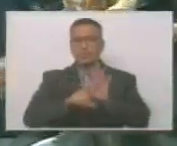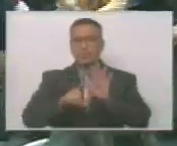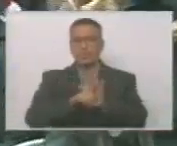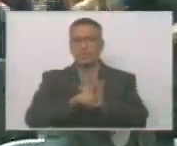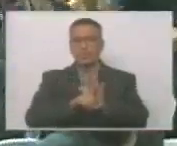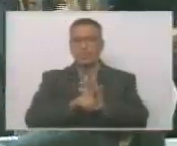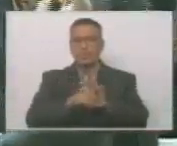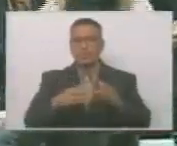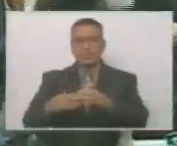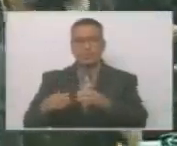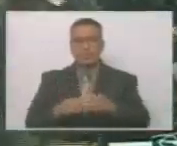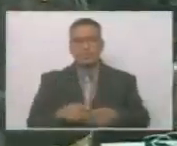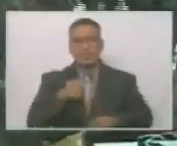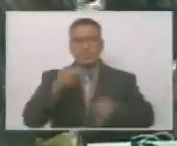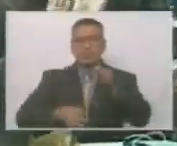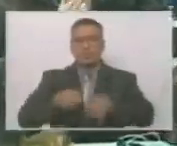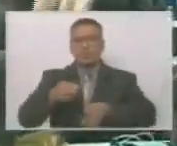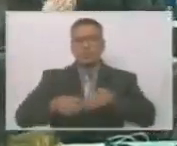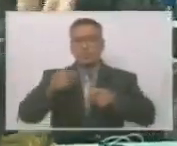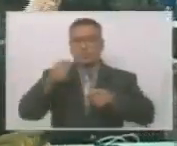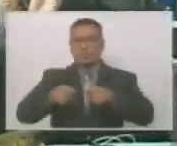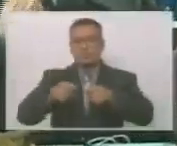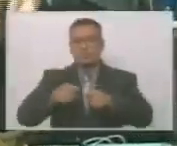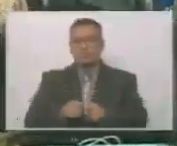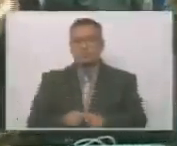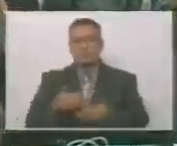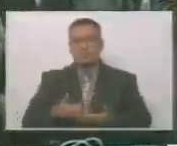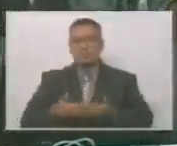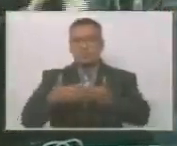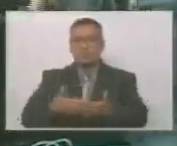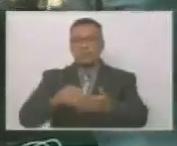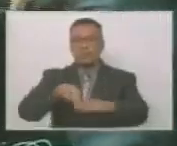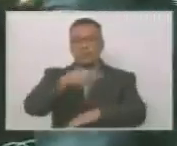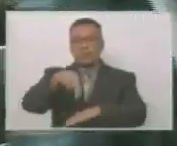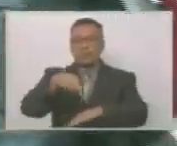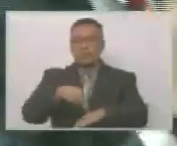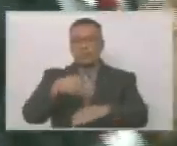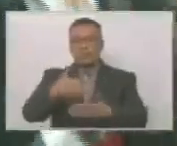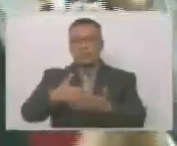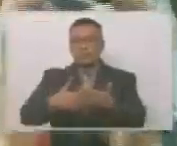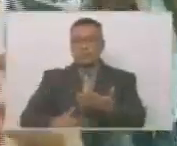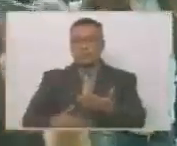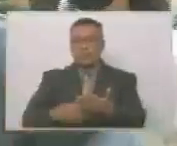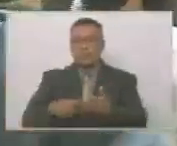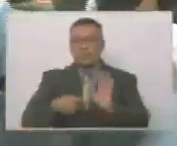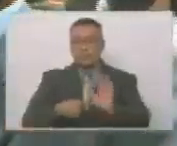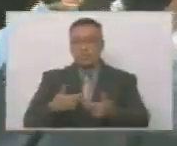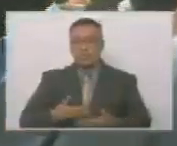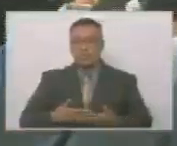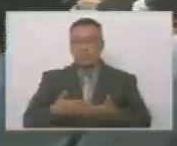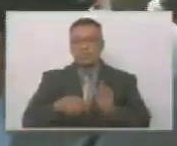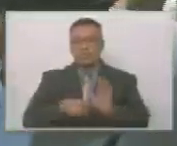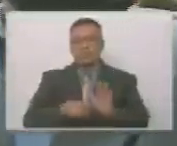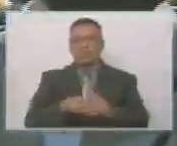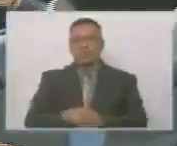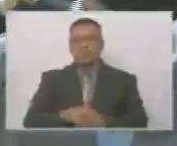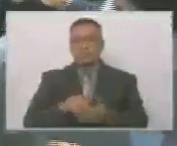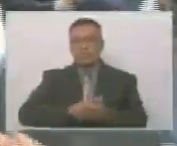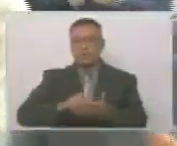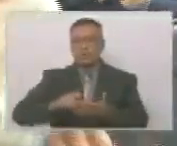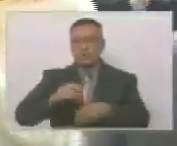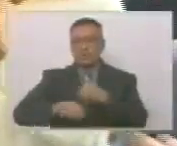de Antecedentes Penales y se remite al Ejecutivo Nacional a los fines de su promulgación de conformidad con